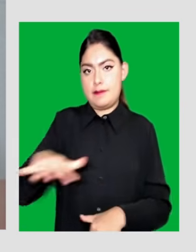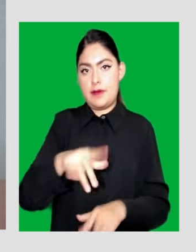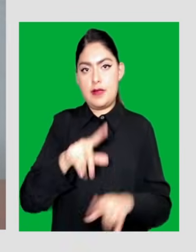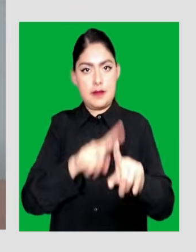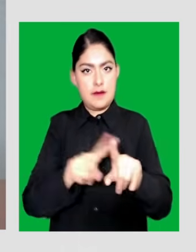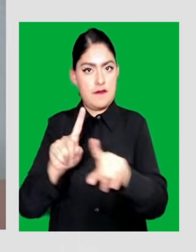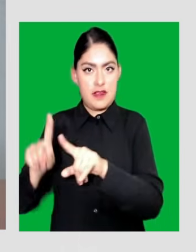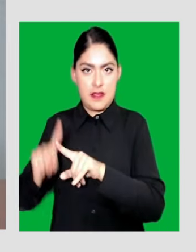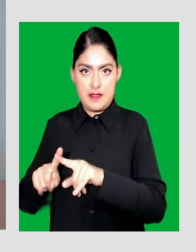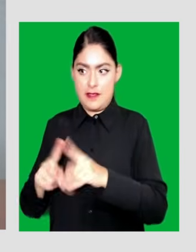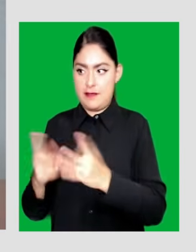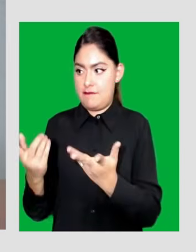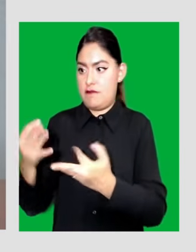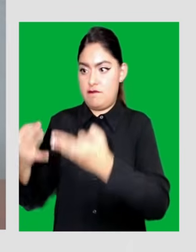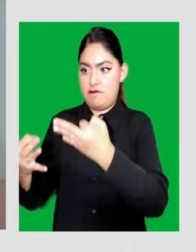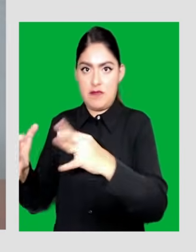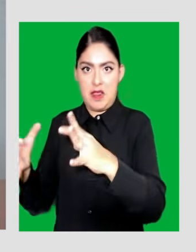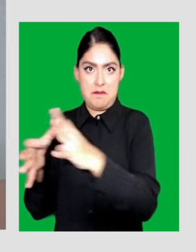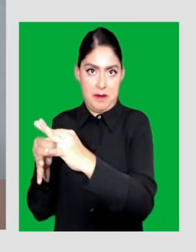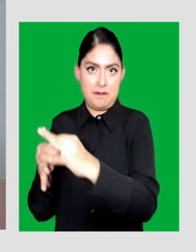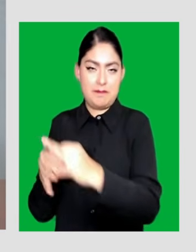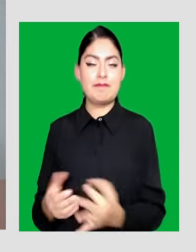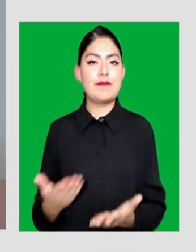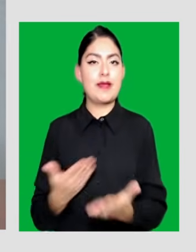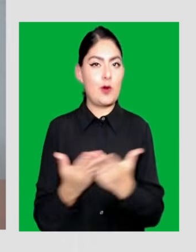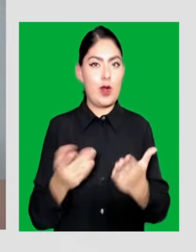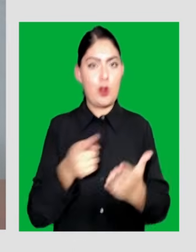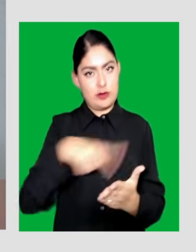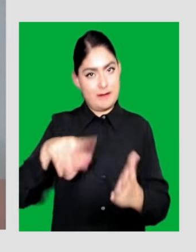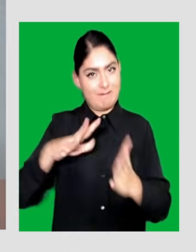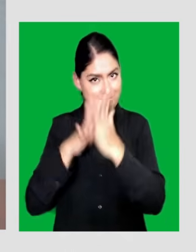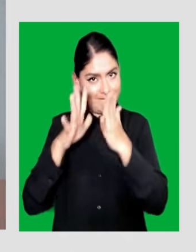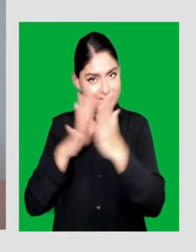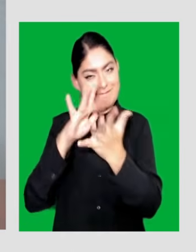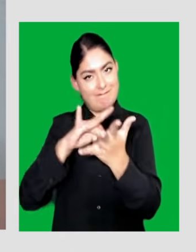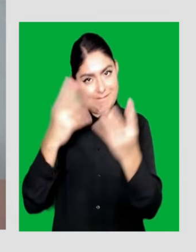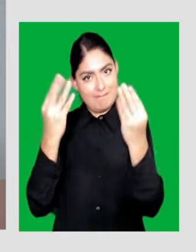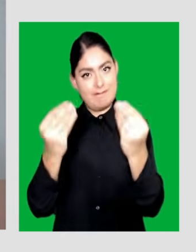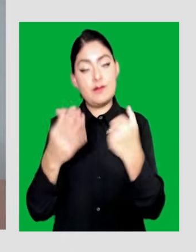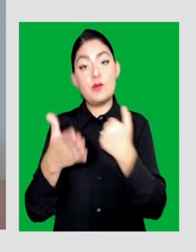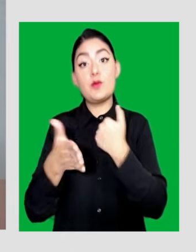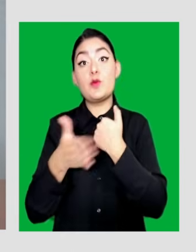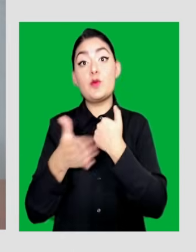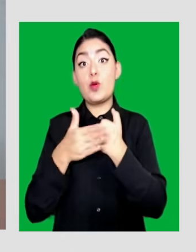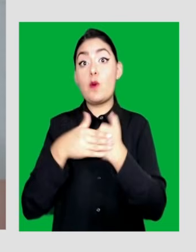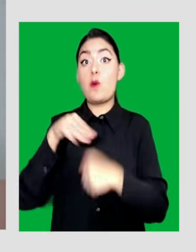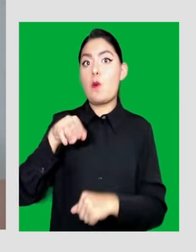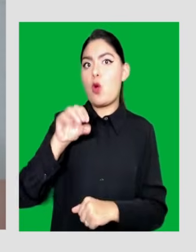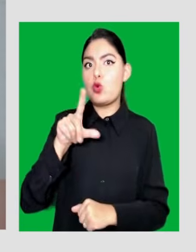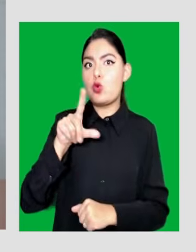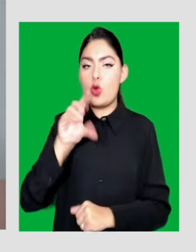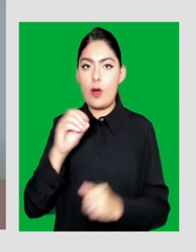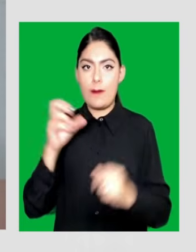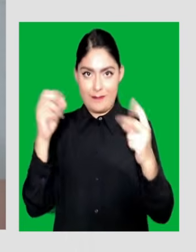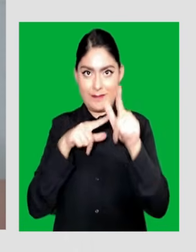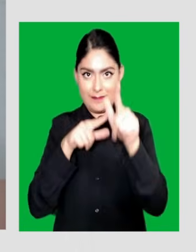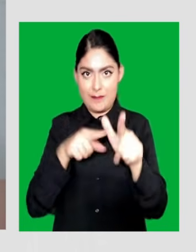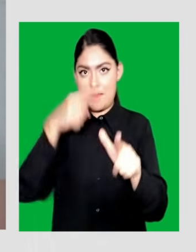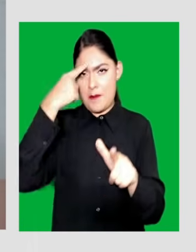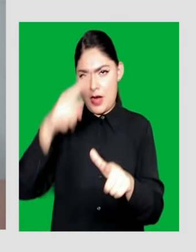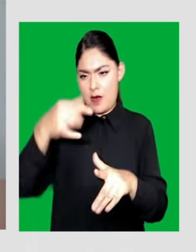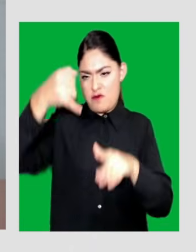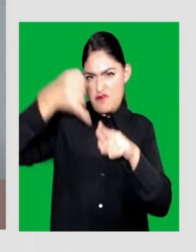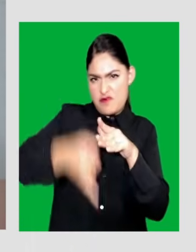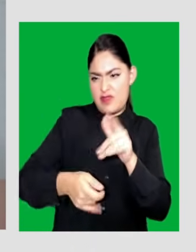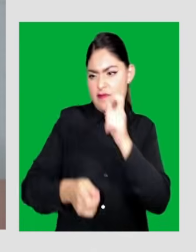hemos comprendido qué son estos sistemas, cómo funcionan, cuáles son sus aplicaciones y cuál es la importancia